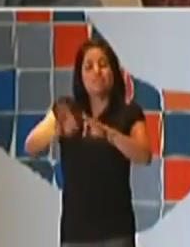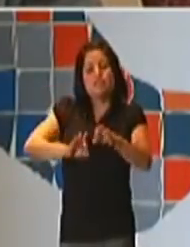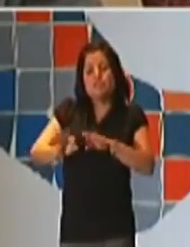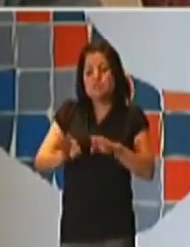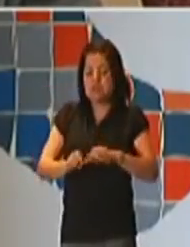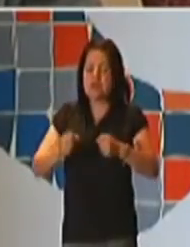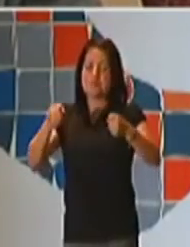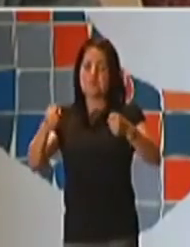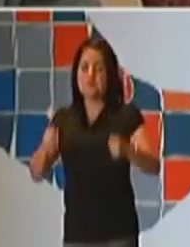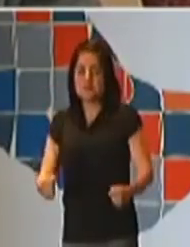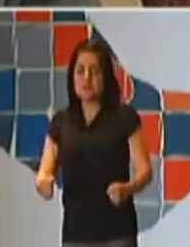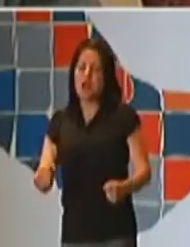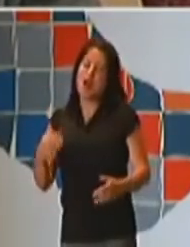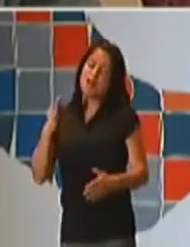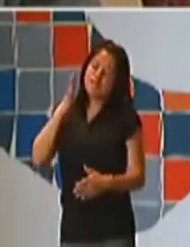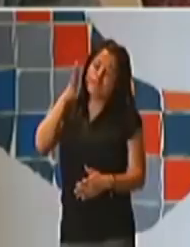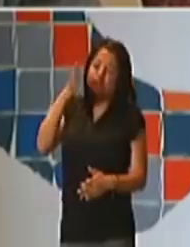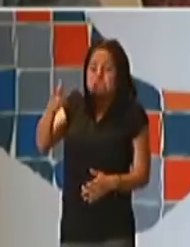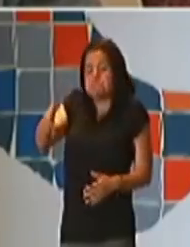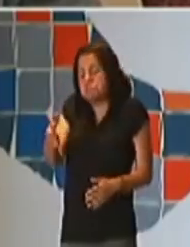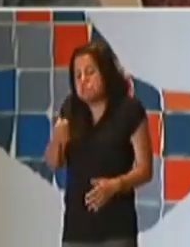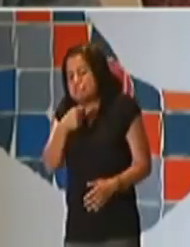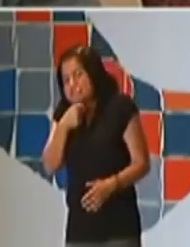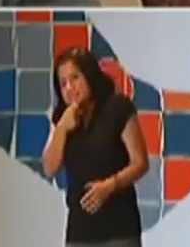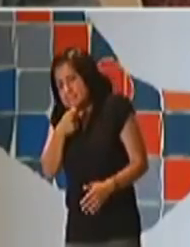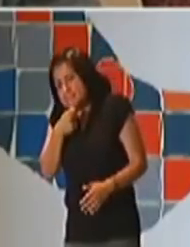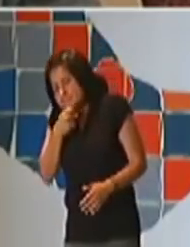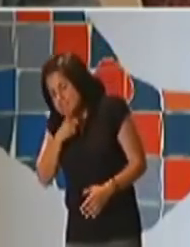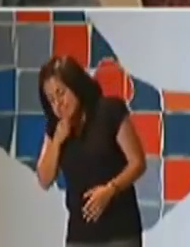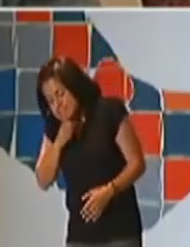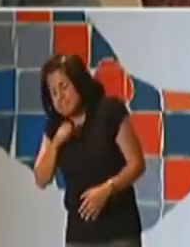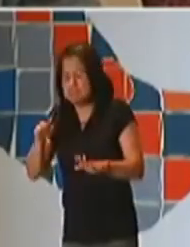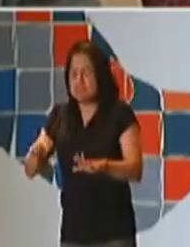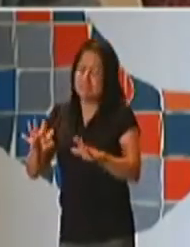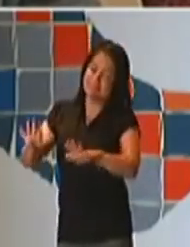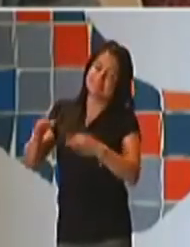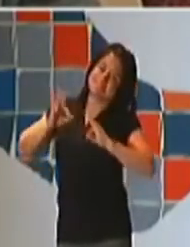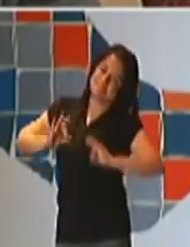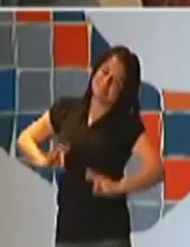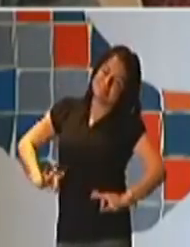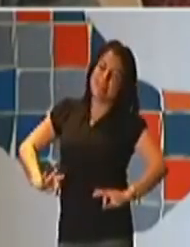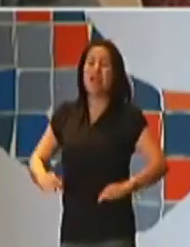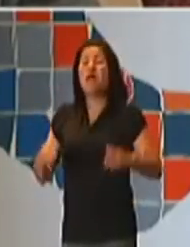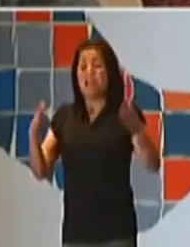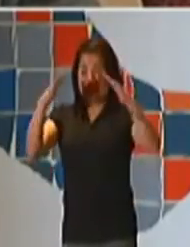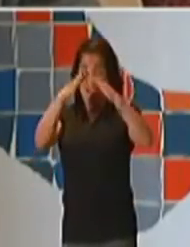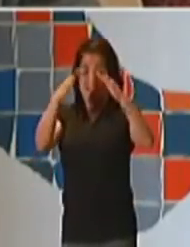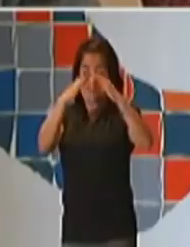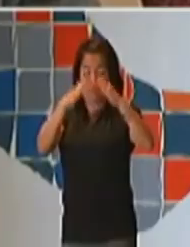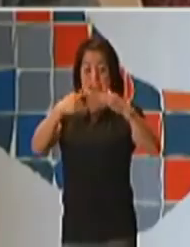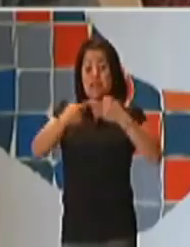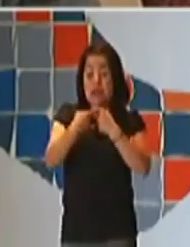jubilaciones seguras las Casas sin rejas las puertas sin cerradura el